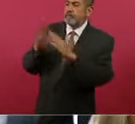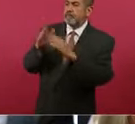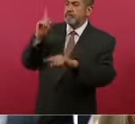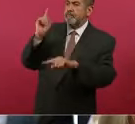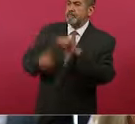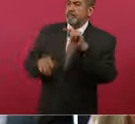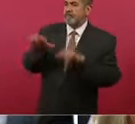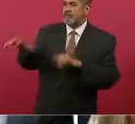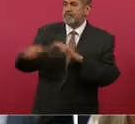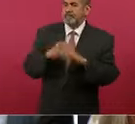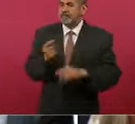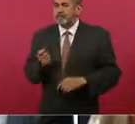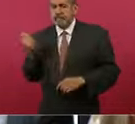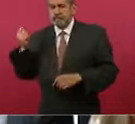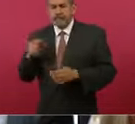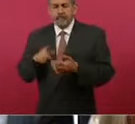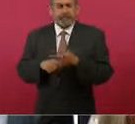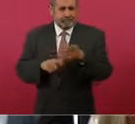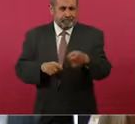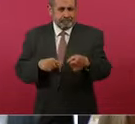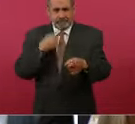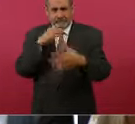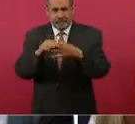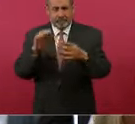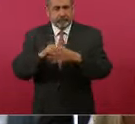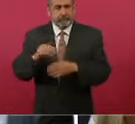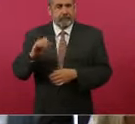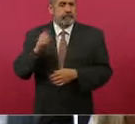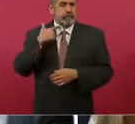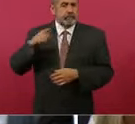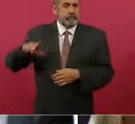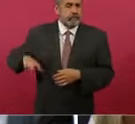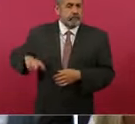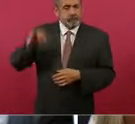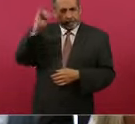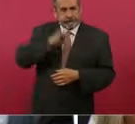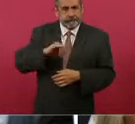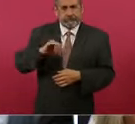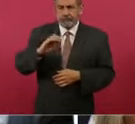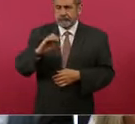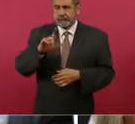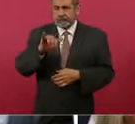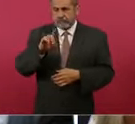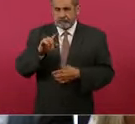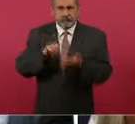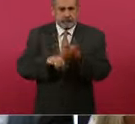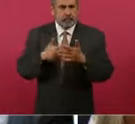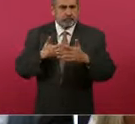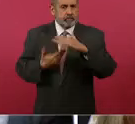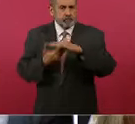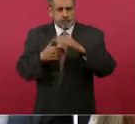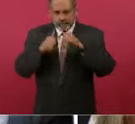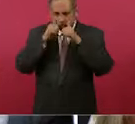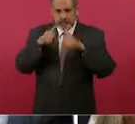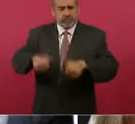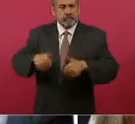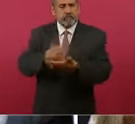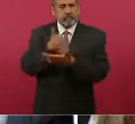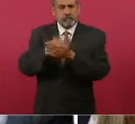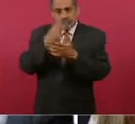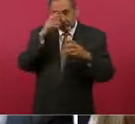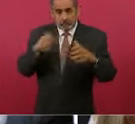Le repetía yo que Claudia Sheinbaum, la anterior jefa de gobierno, ya había puesto una mesa de atención aquí en la Ciudad de